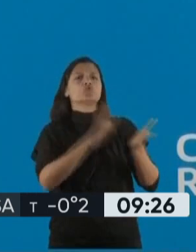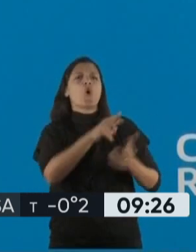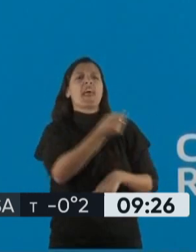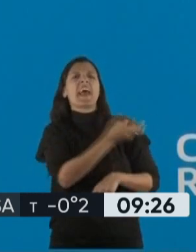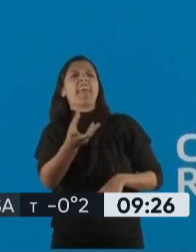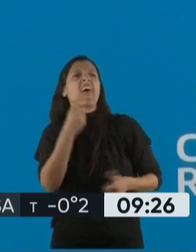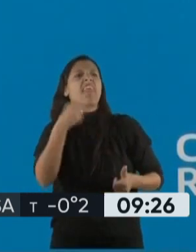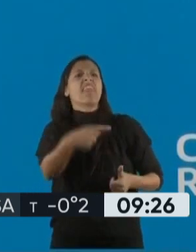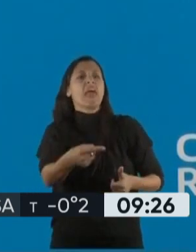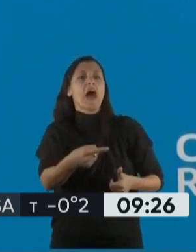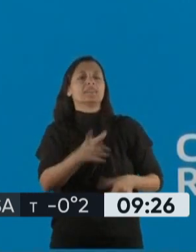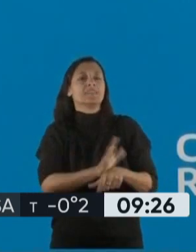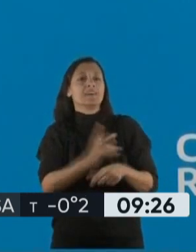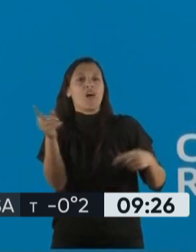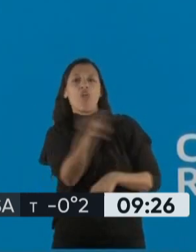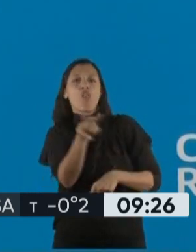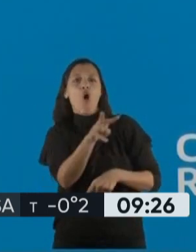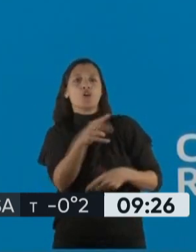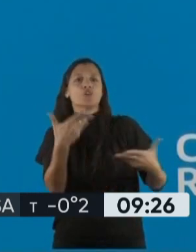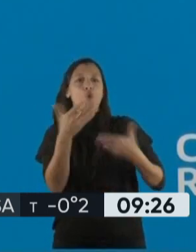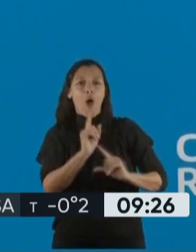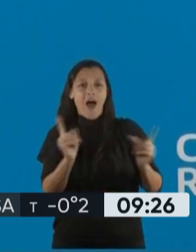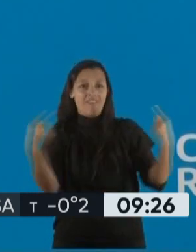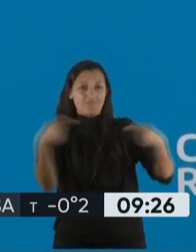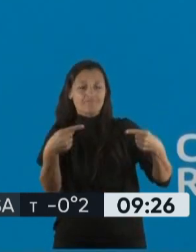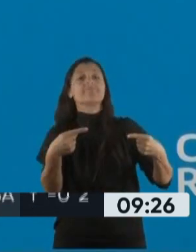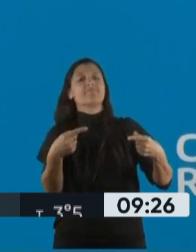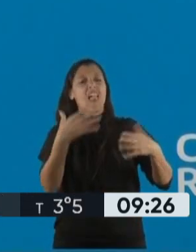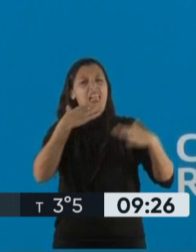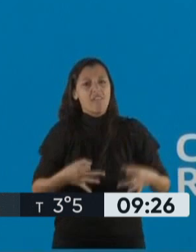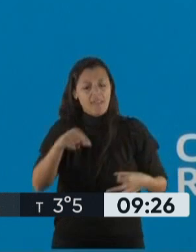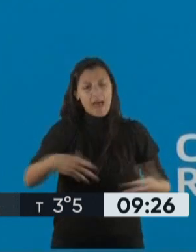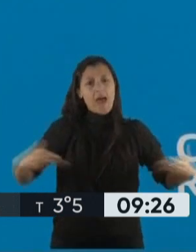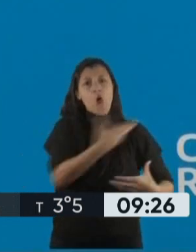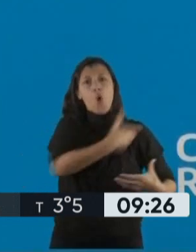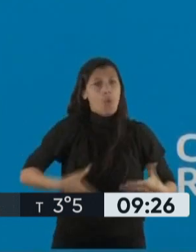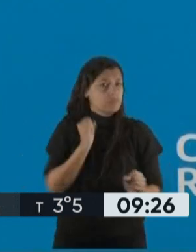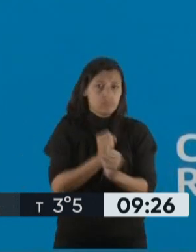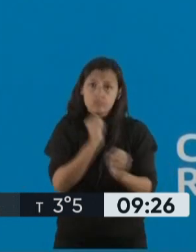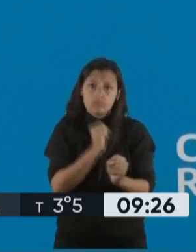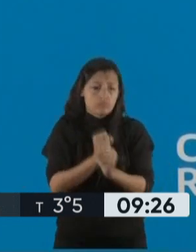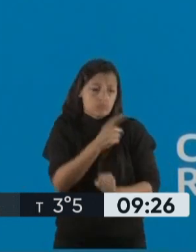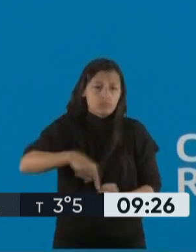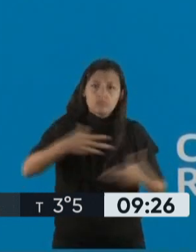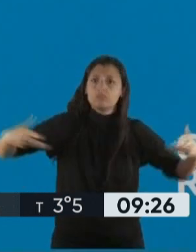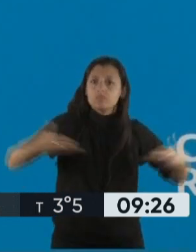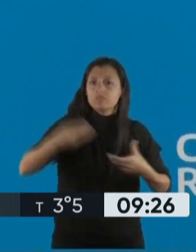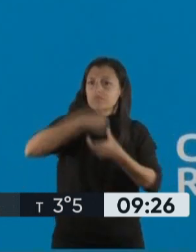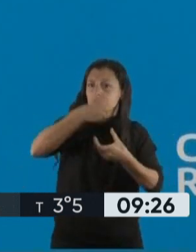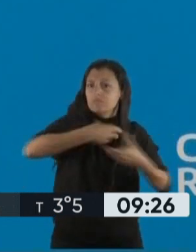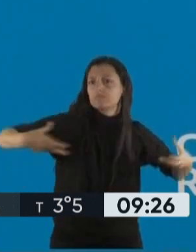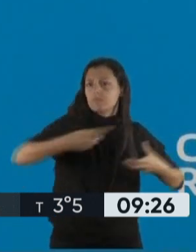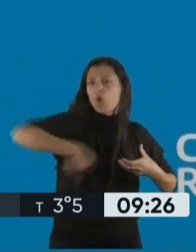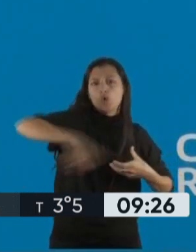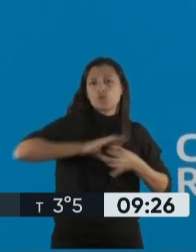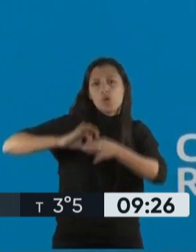digamos. La verdad es que el gobierno es un gobierno, trabaja y gestiona, es una coalición de gobierno, somos una coalición